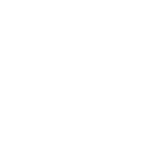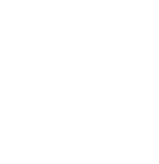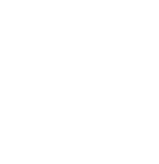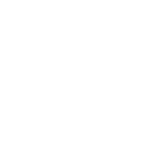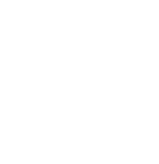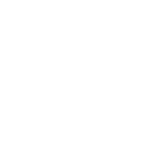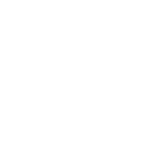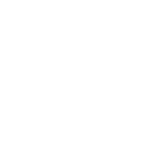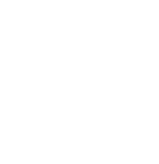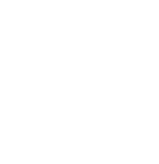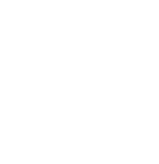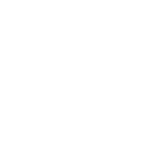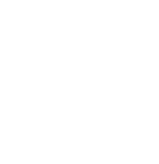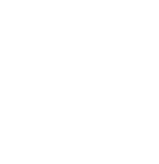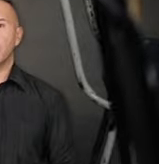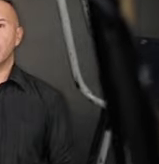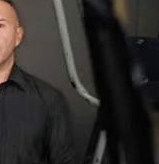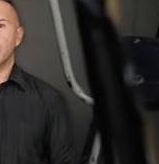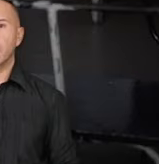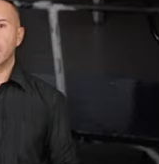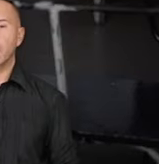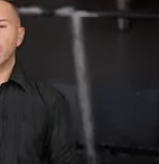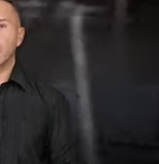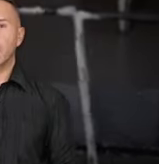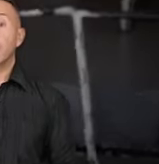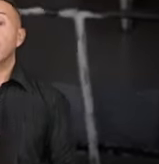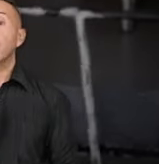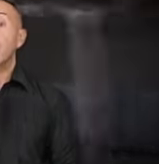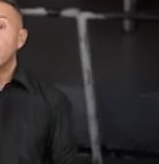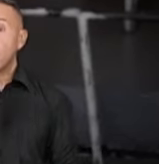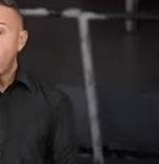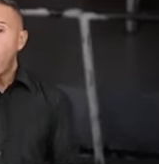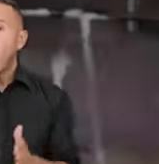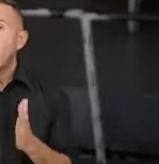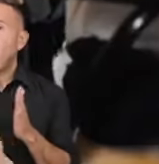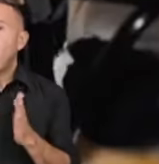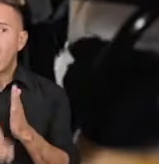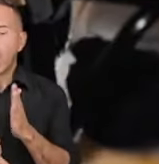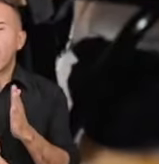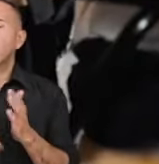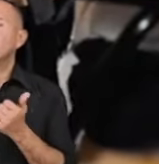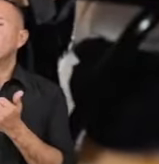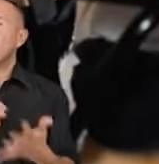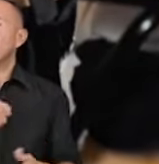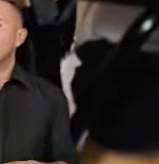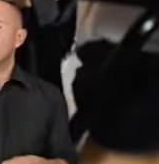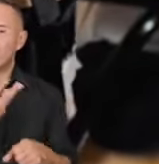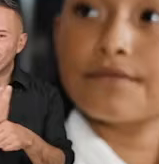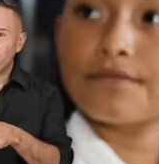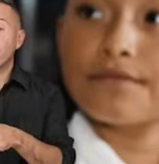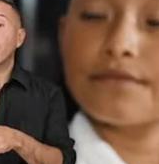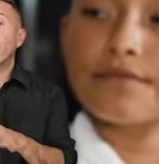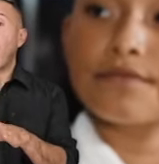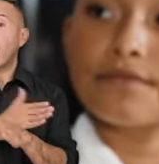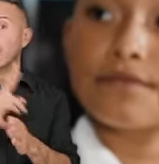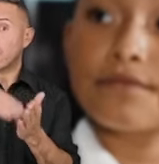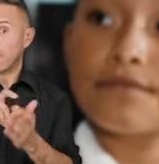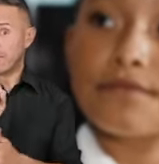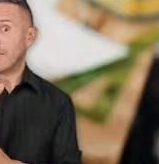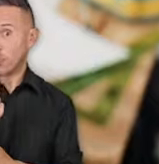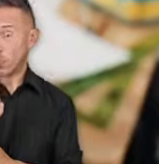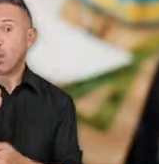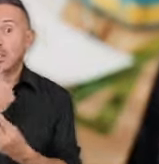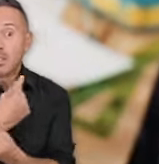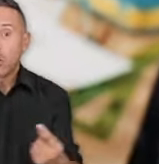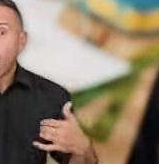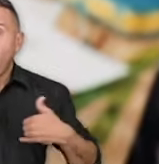Morena, la esperanza de México. Que mi escuela tenga lo necesario. Tu voz en la consulta infantil y juvenil